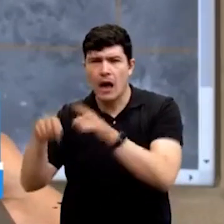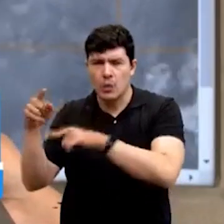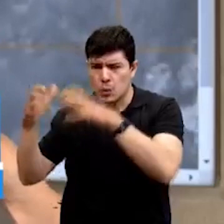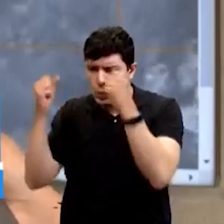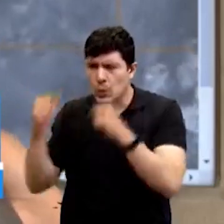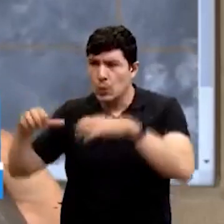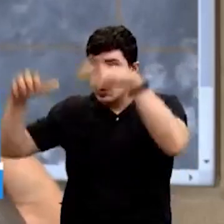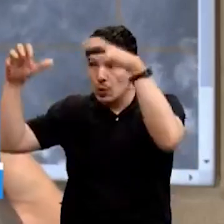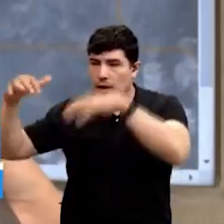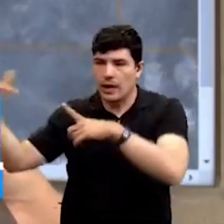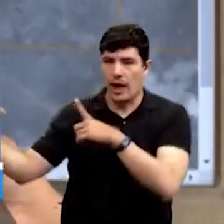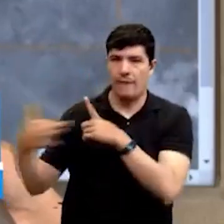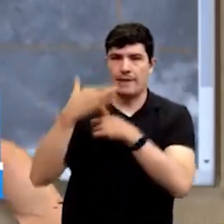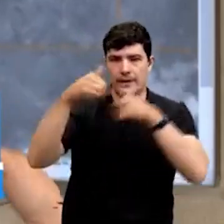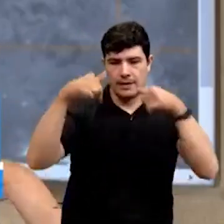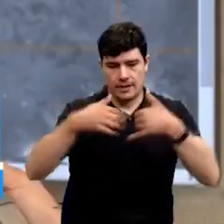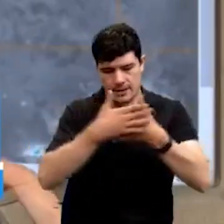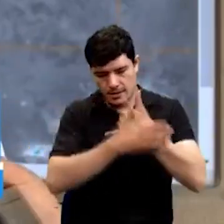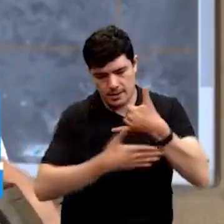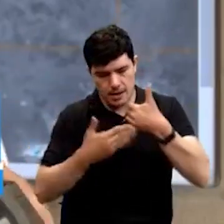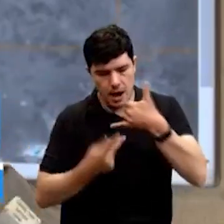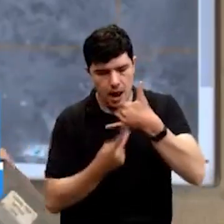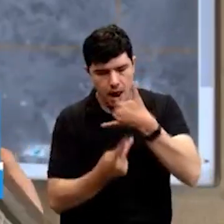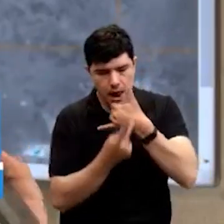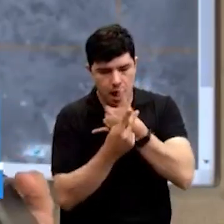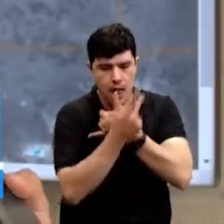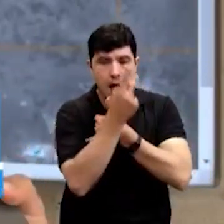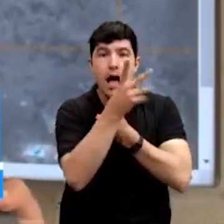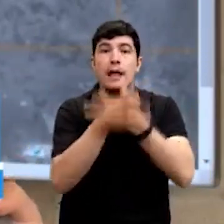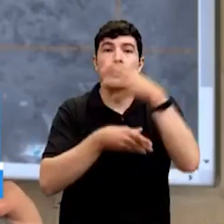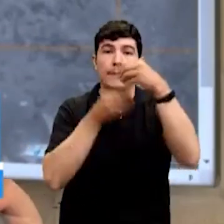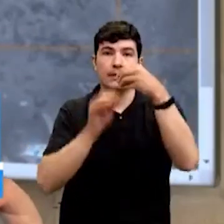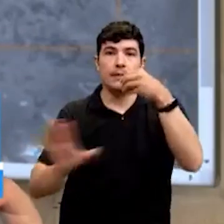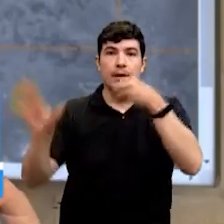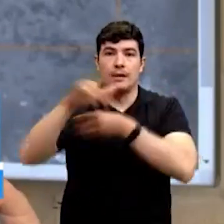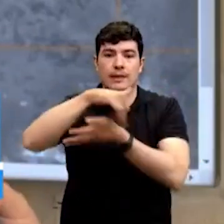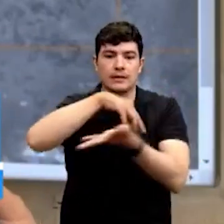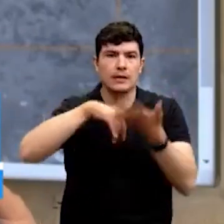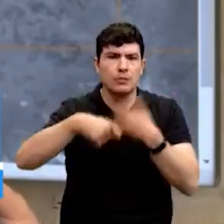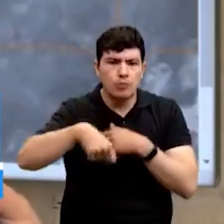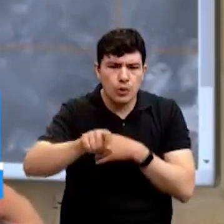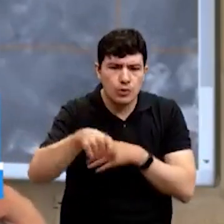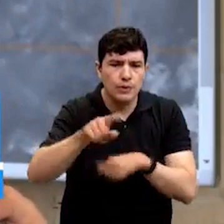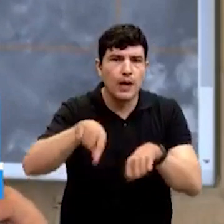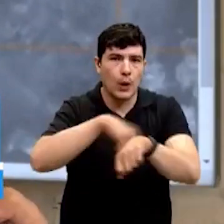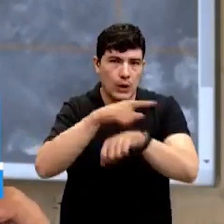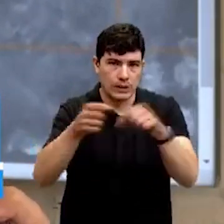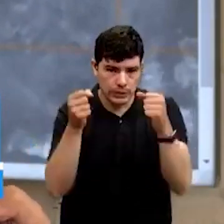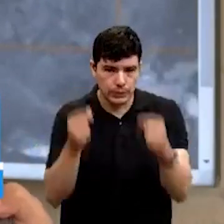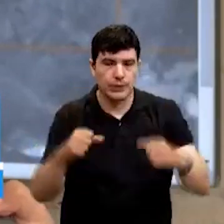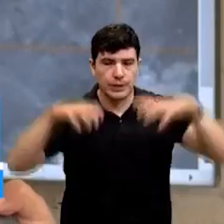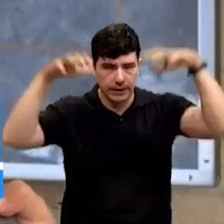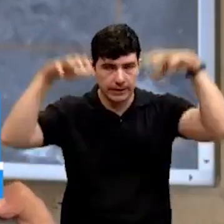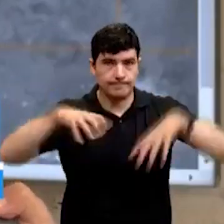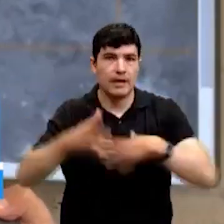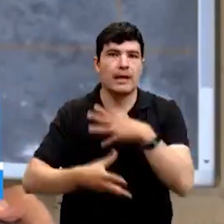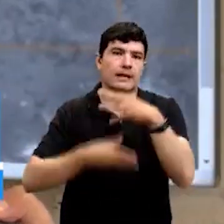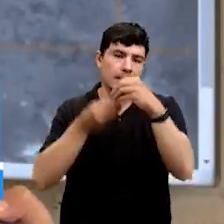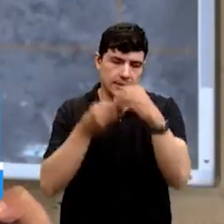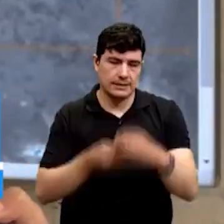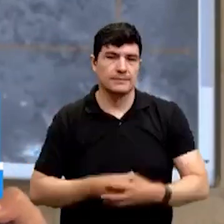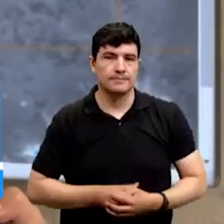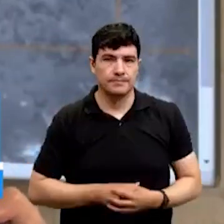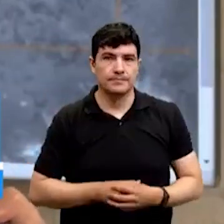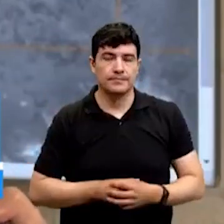tenemos tanto en la región andina como en el departamento de Santander. Se esperan para las próximas horas precipitaciones, sin embargo, IDEAN ha